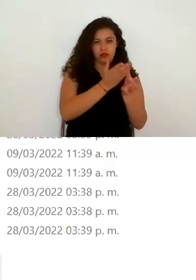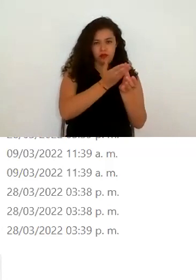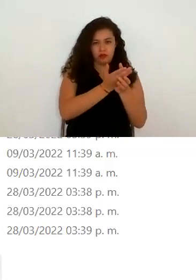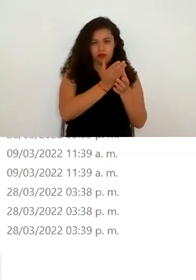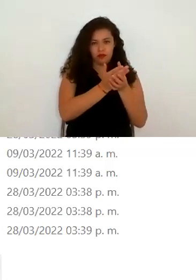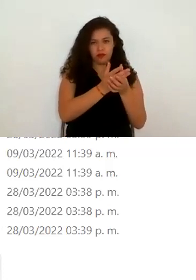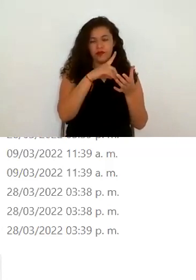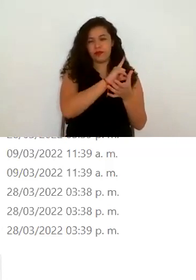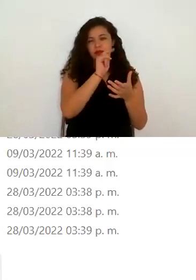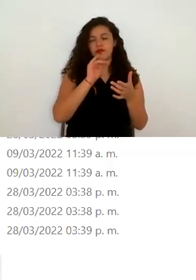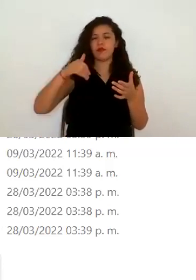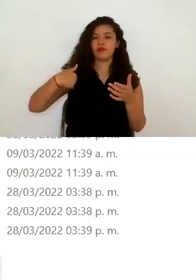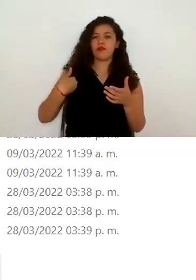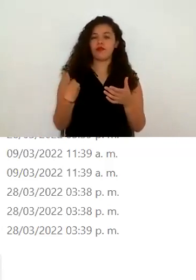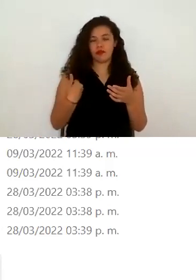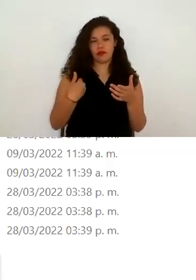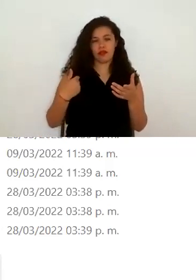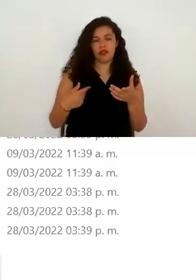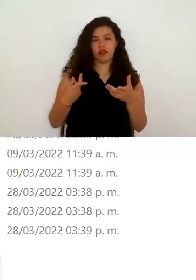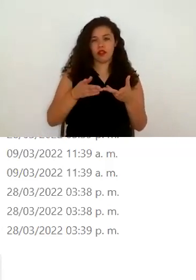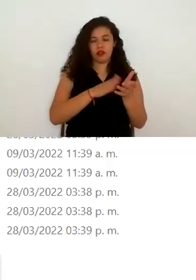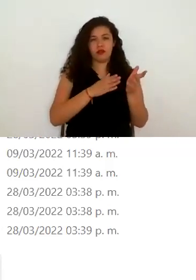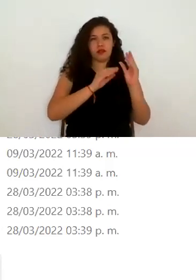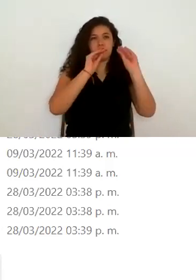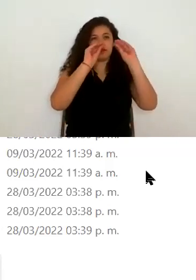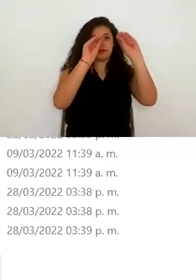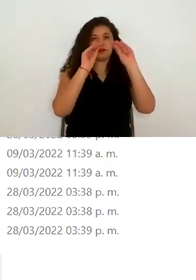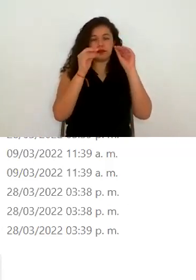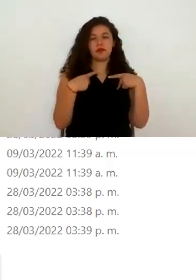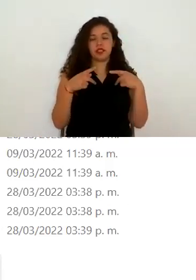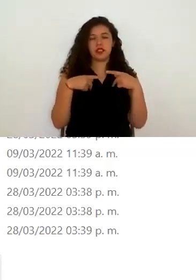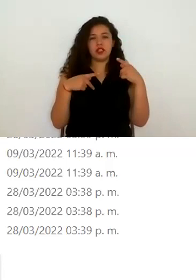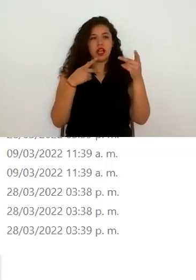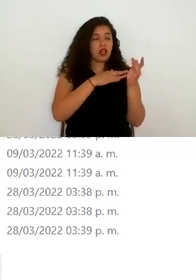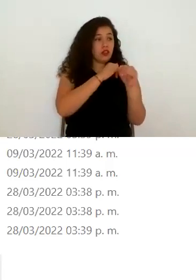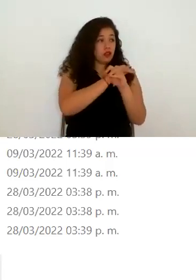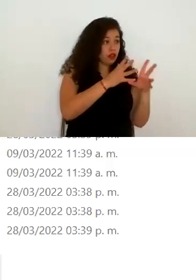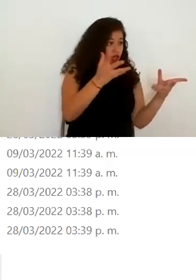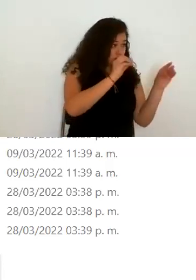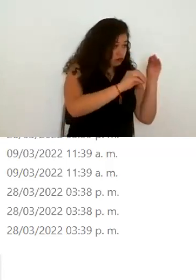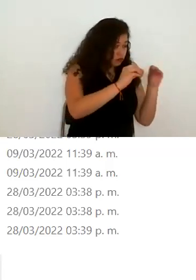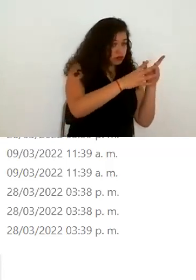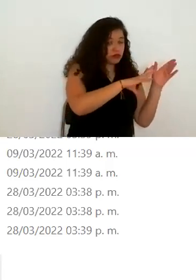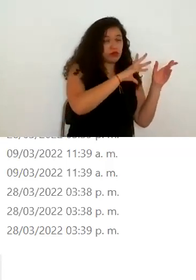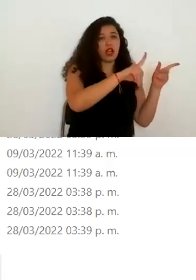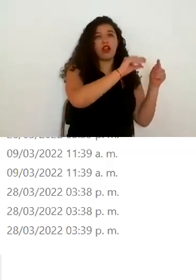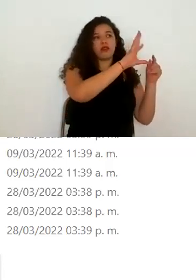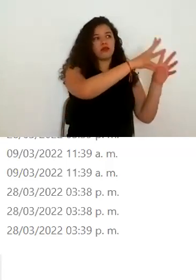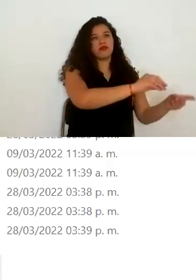ir almacenando los documentos que va generando ese trabajador o, en su caso, un prestador de servicio